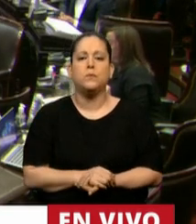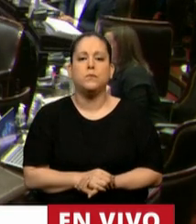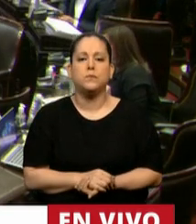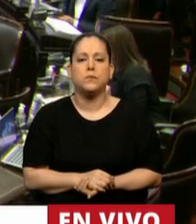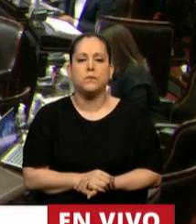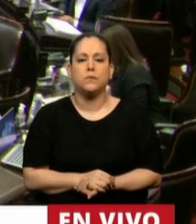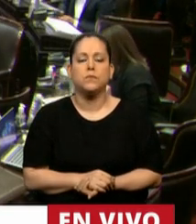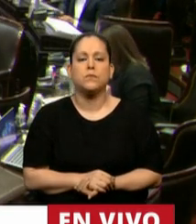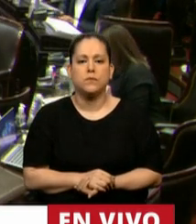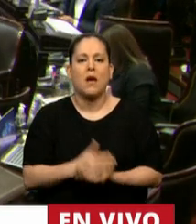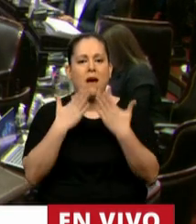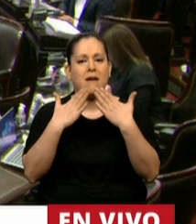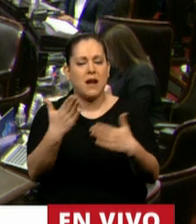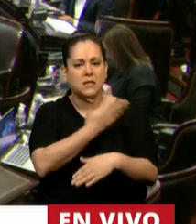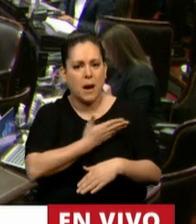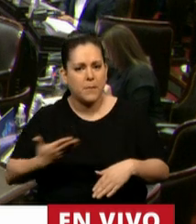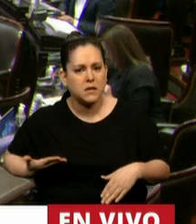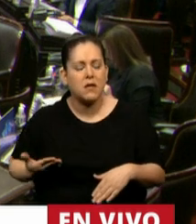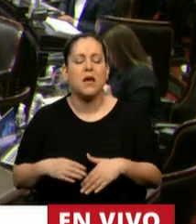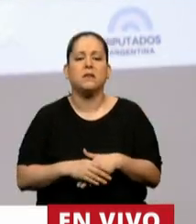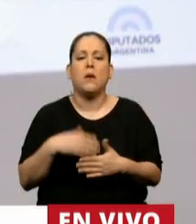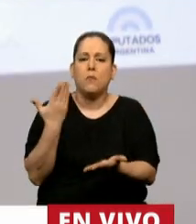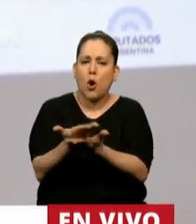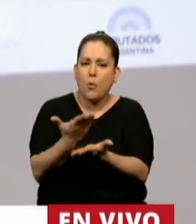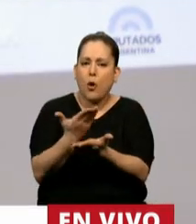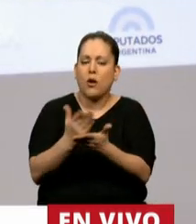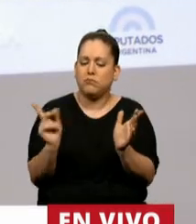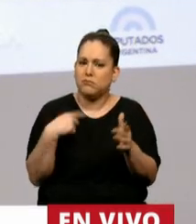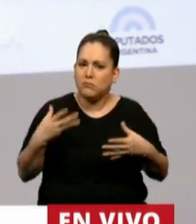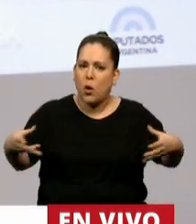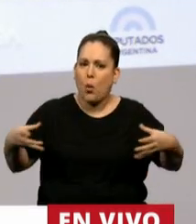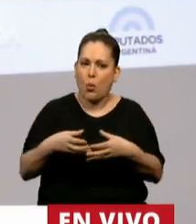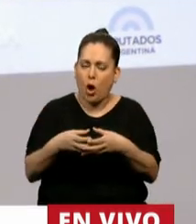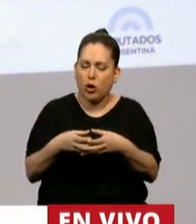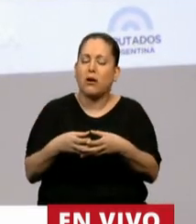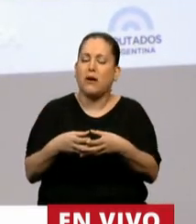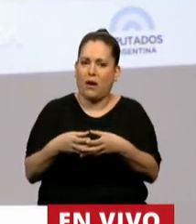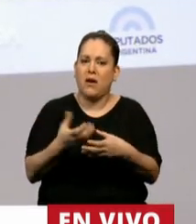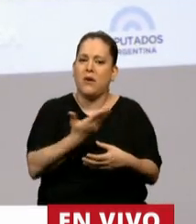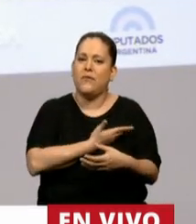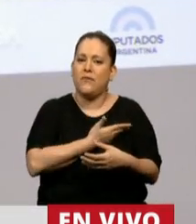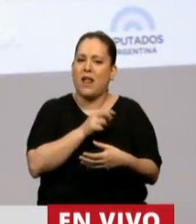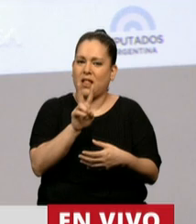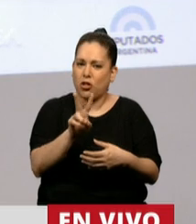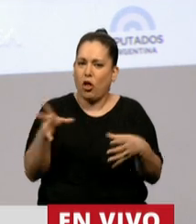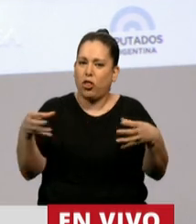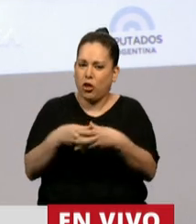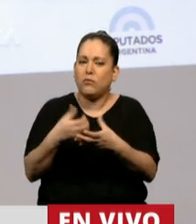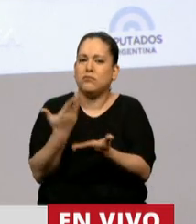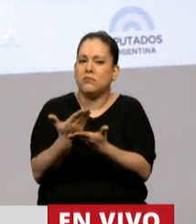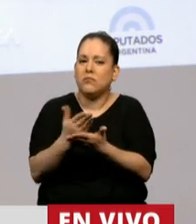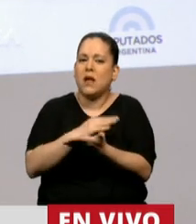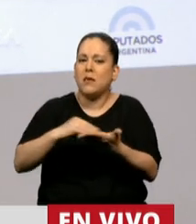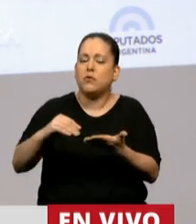moró Gracias presidente Para proponer En nombre del bloque del frente de todos al Señor diputado